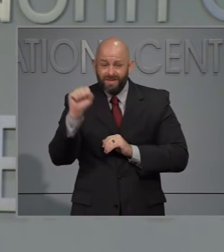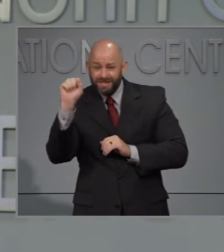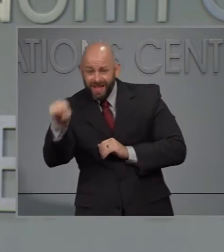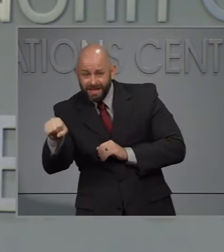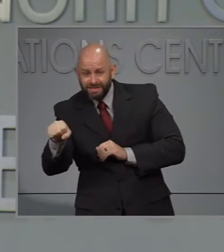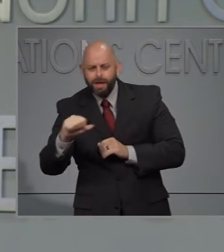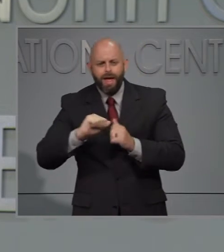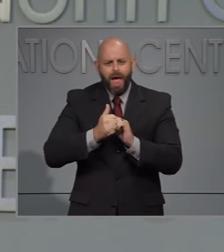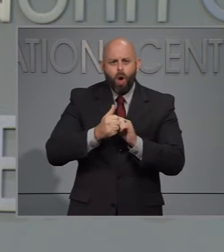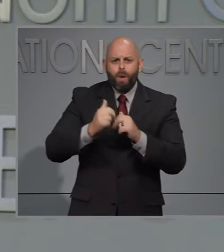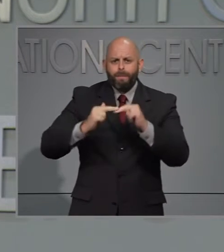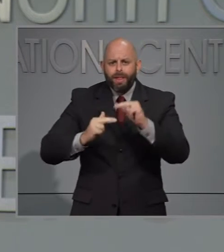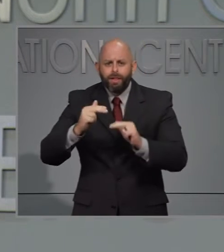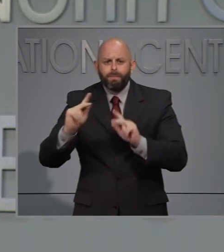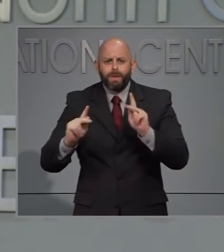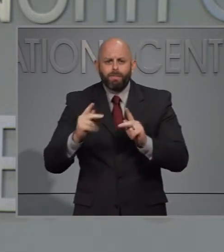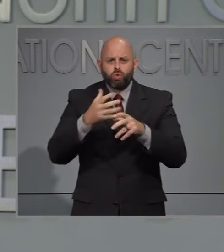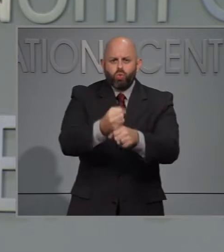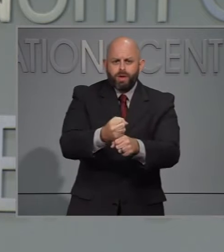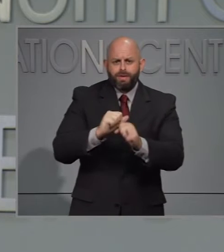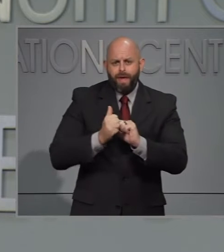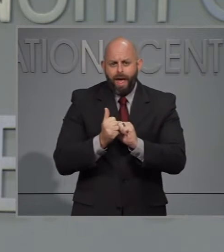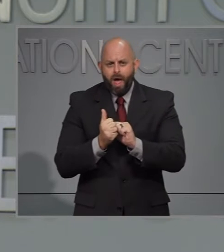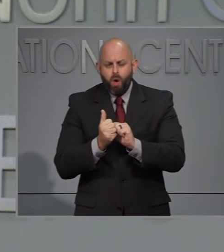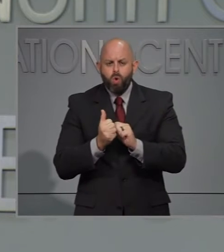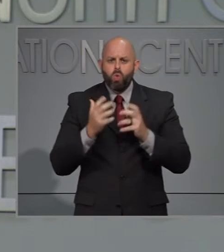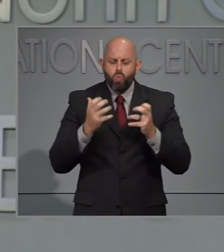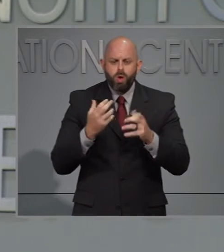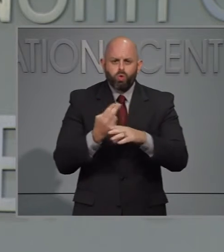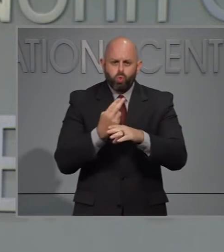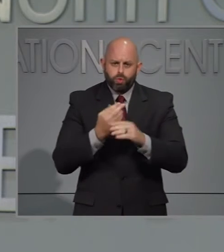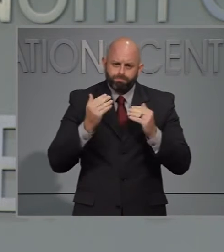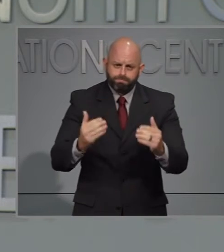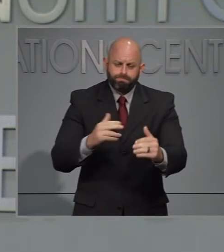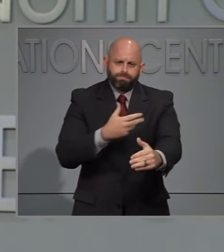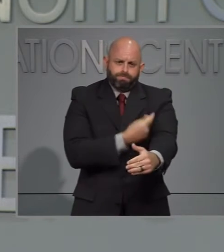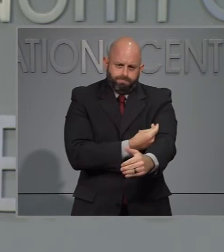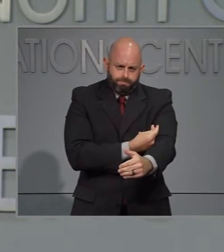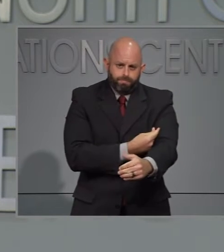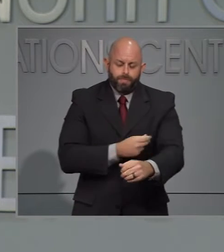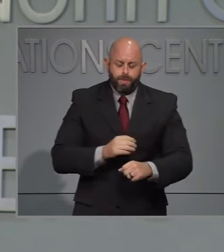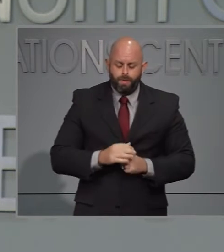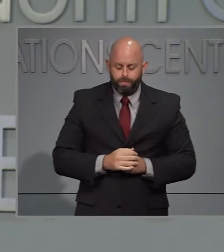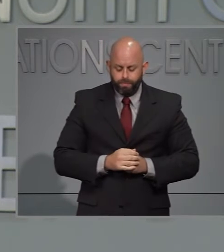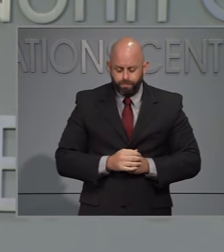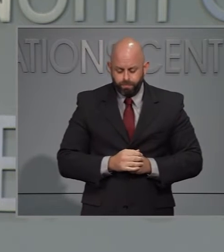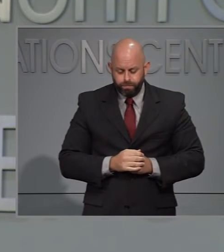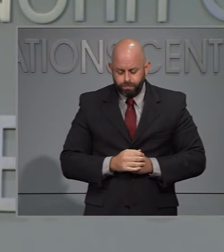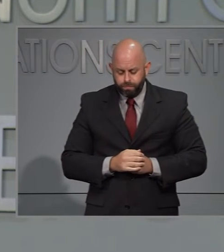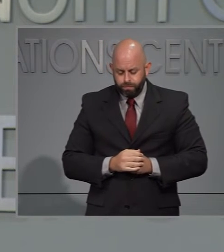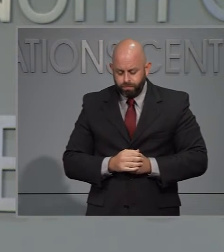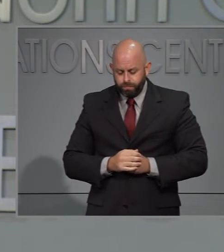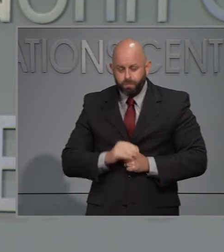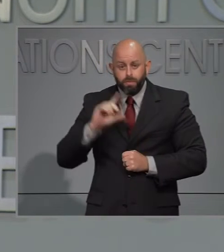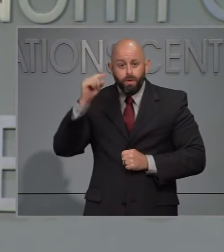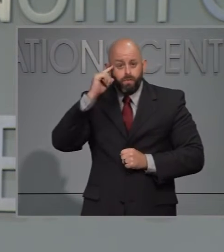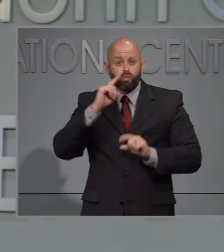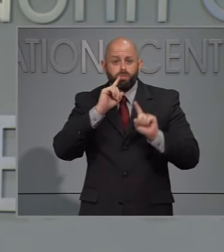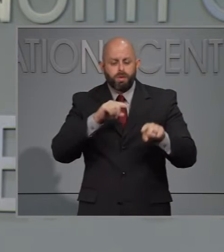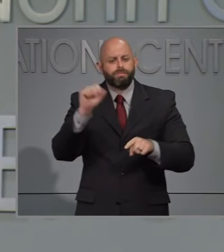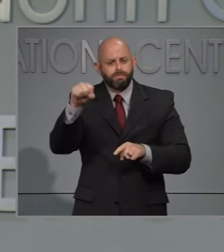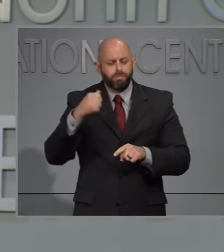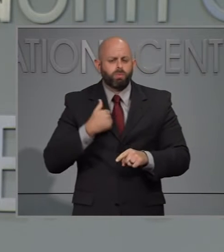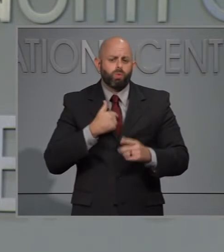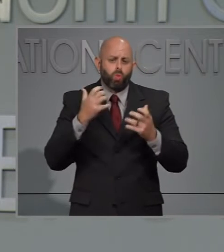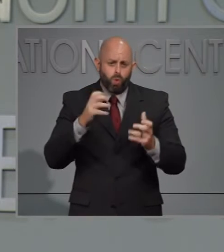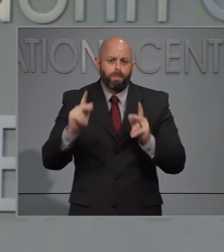va a hacer para aumentar esa confianza? Respuesta: yo creo que es crítico de que aumentamos la confianza del público no solamente por la vacuna contra